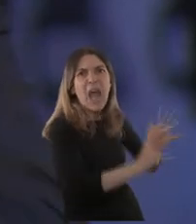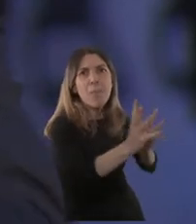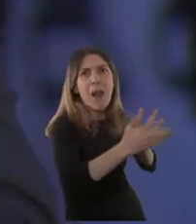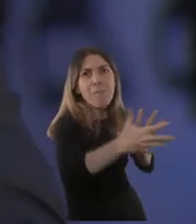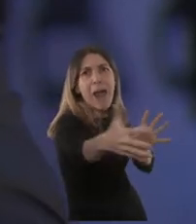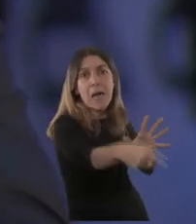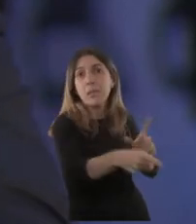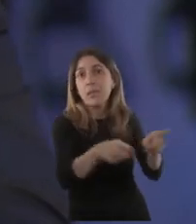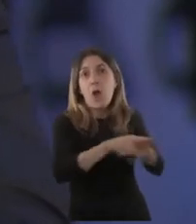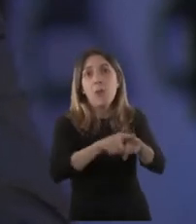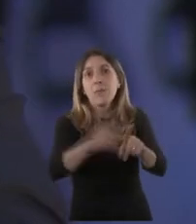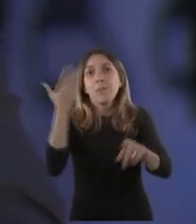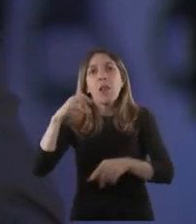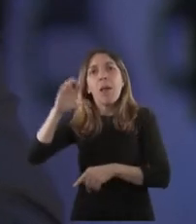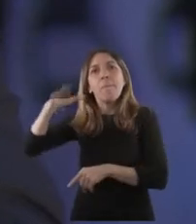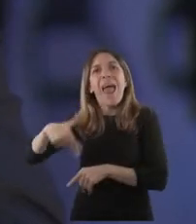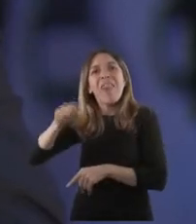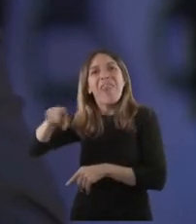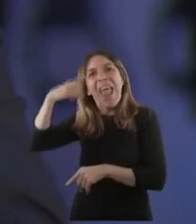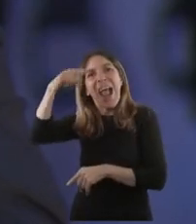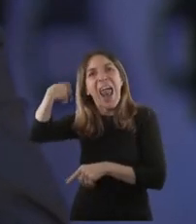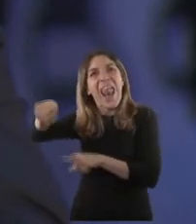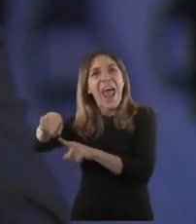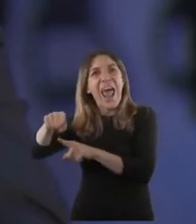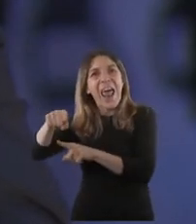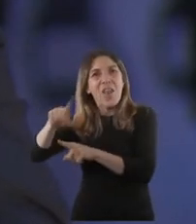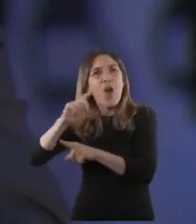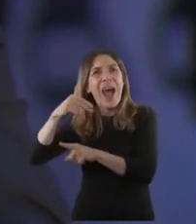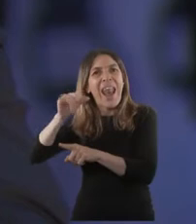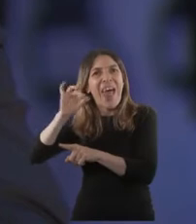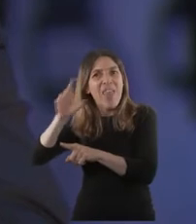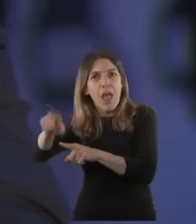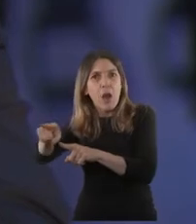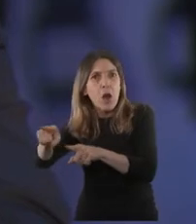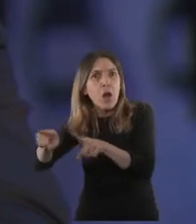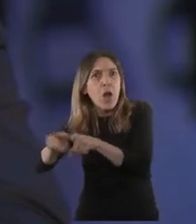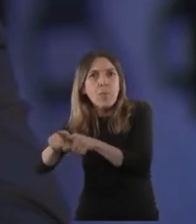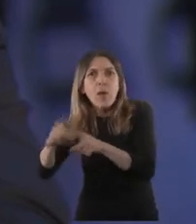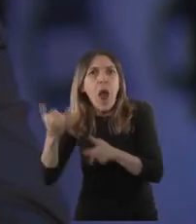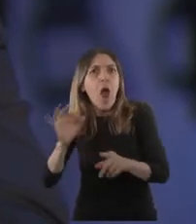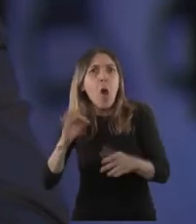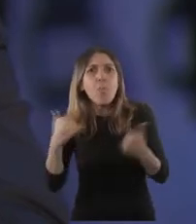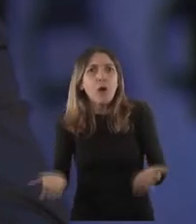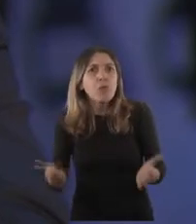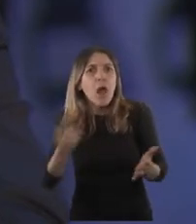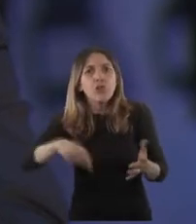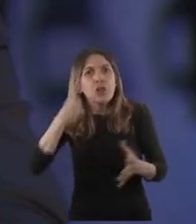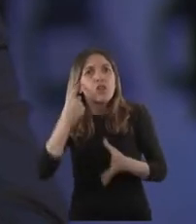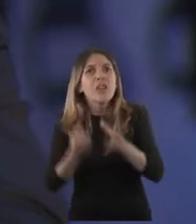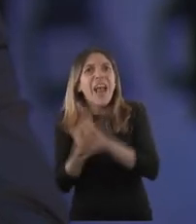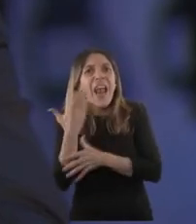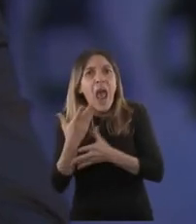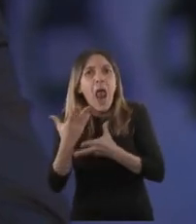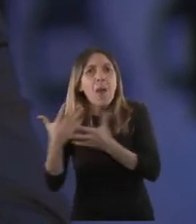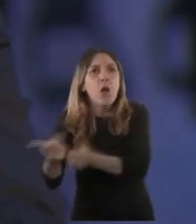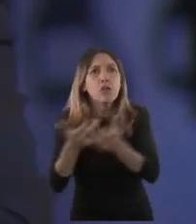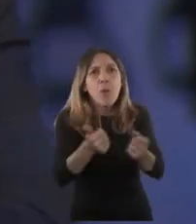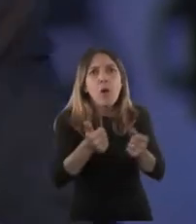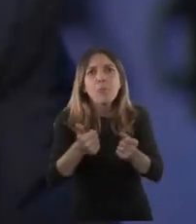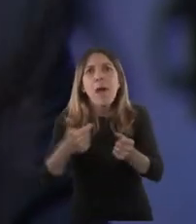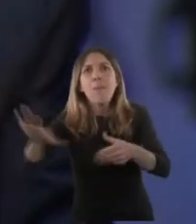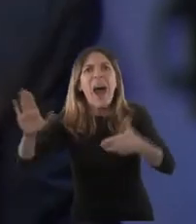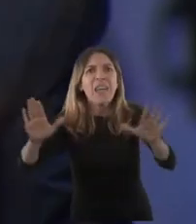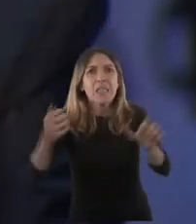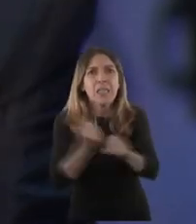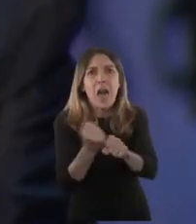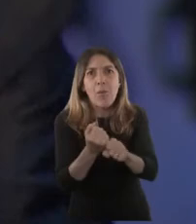líneas como lo ha hecho en el plan ganadero y como creemos que es las oportunidades que tenemos que estar generando allí.